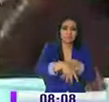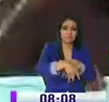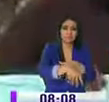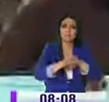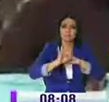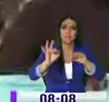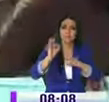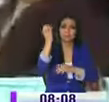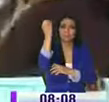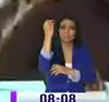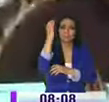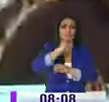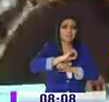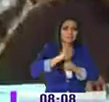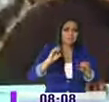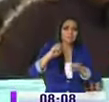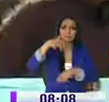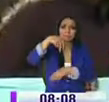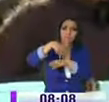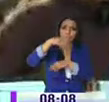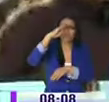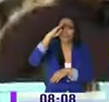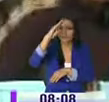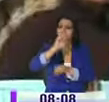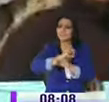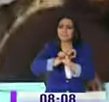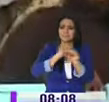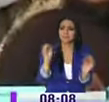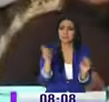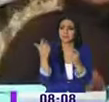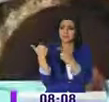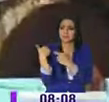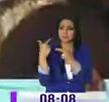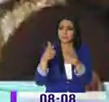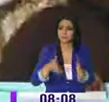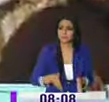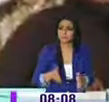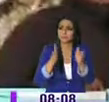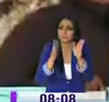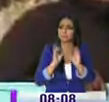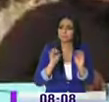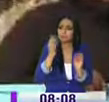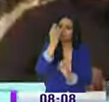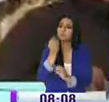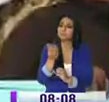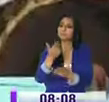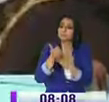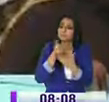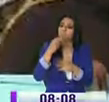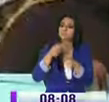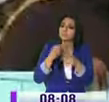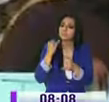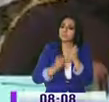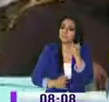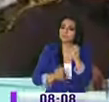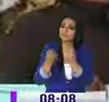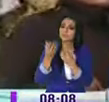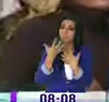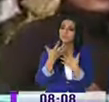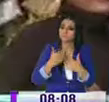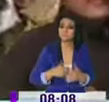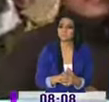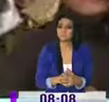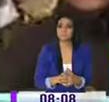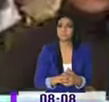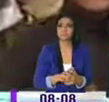pone policías nacionales que deberían ser ya la competencia aquí de la vialidad buenos dientes y no ayúdame con su nombre y apellido y comenté mente